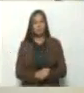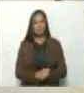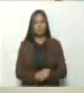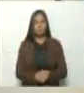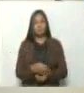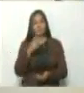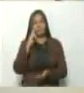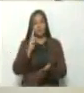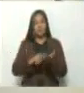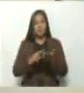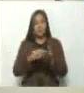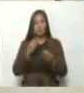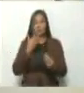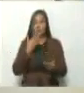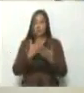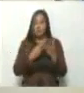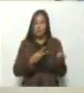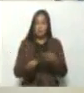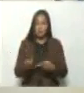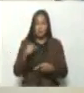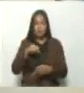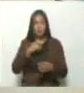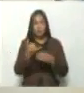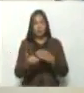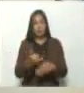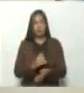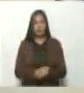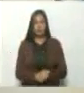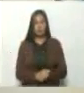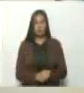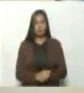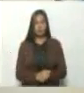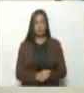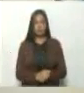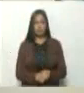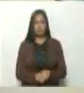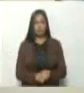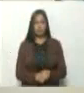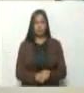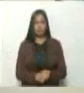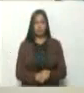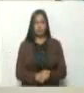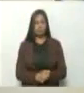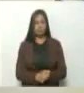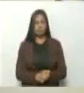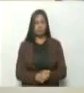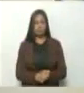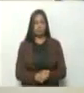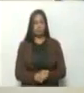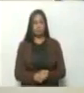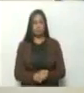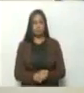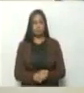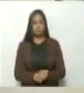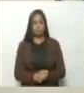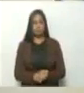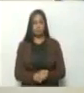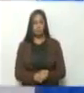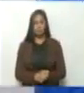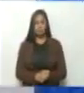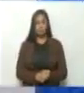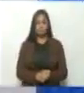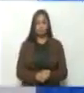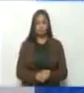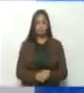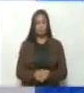verdad agradecido por la invitación al programa, porque todo lo que tiene que ver a los desechos y